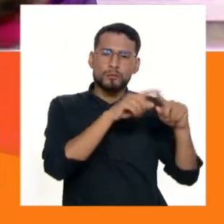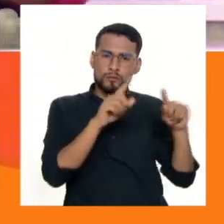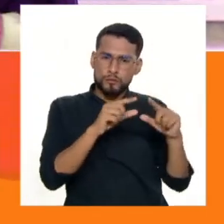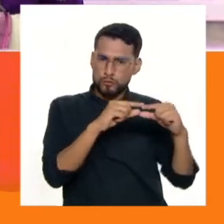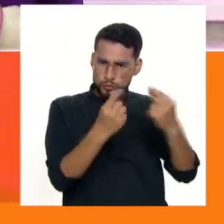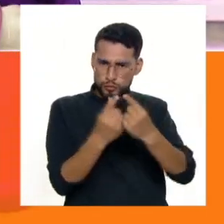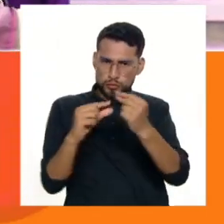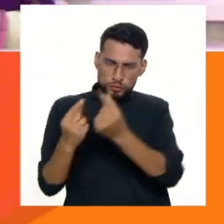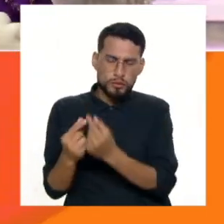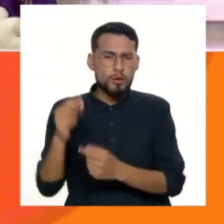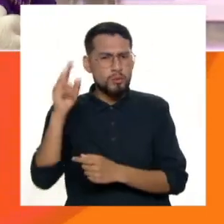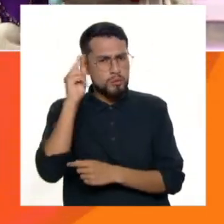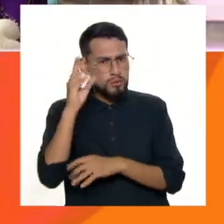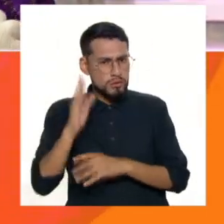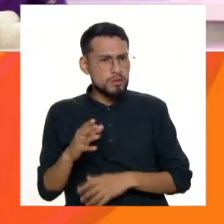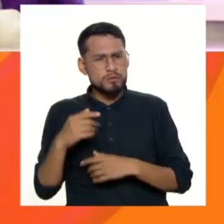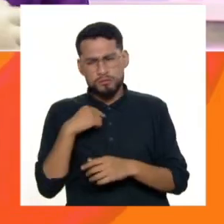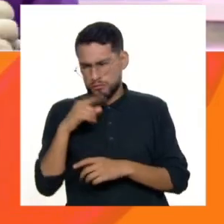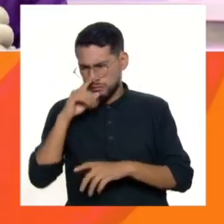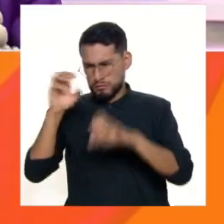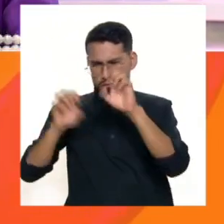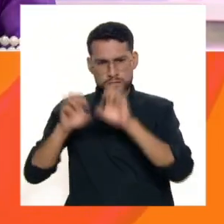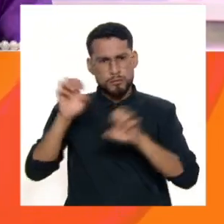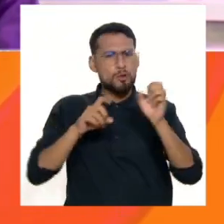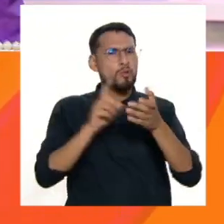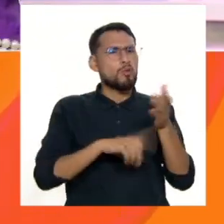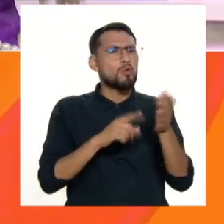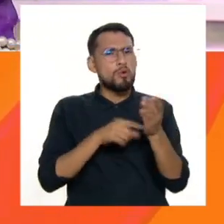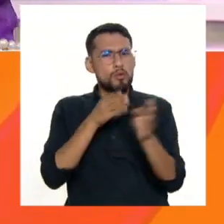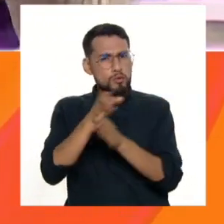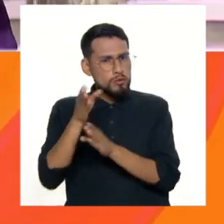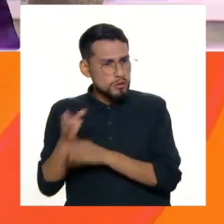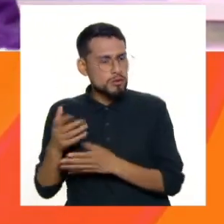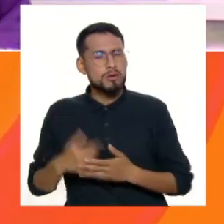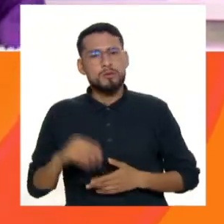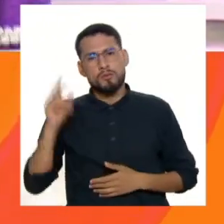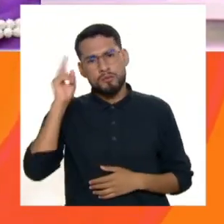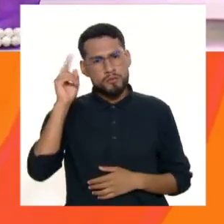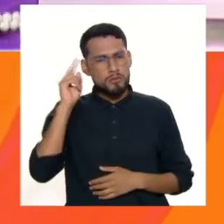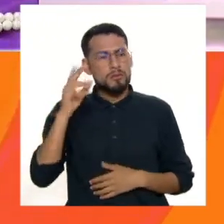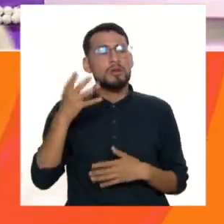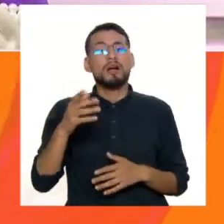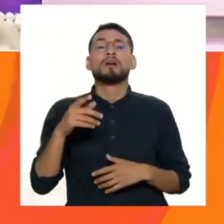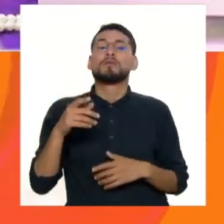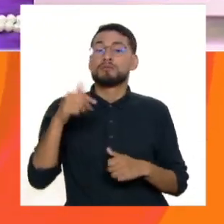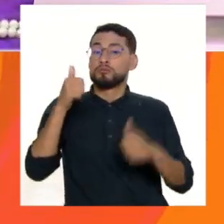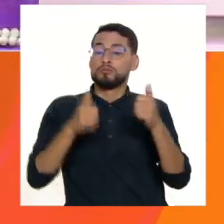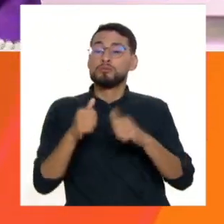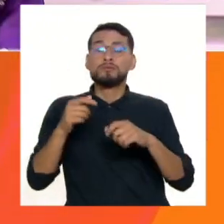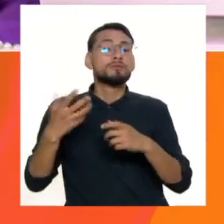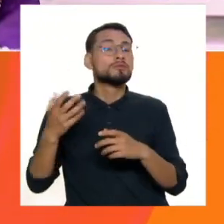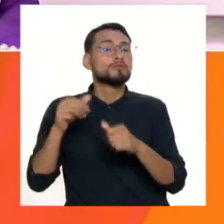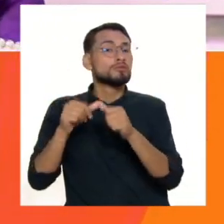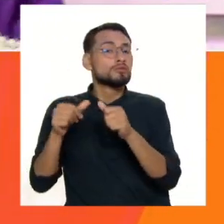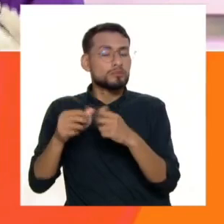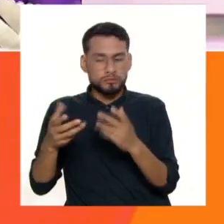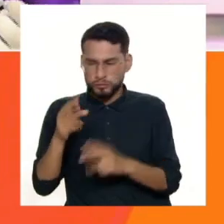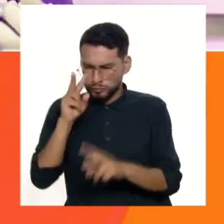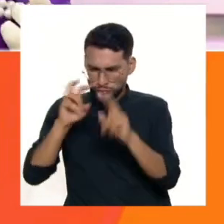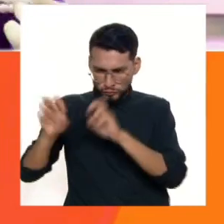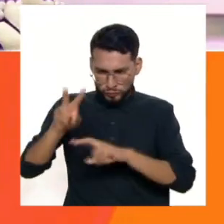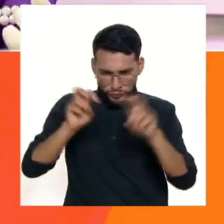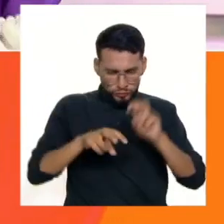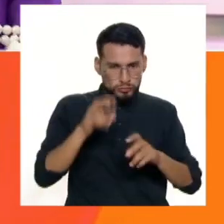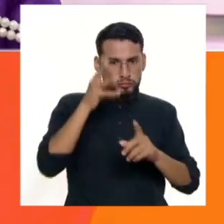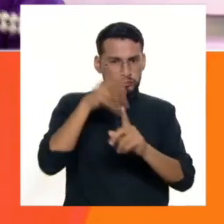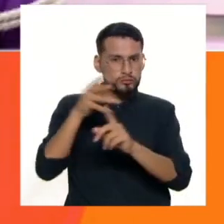grupo. Los profesores, nosotros previamente evaluamos a qué público vamos a llegar, y los profesores en campo, dependiendo de las fechas que asistan, evalúan el trabajo